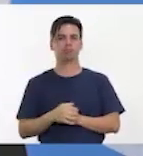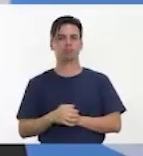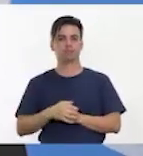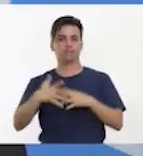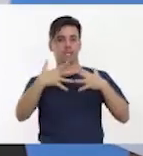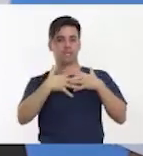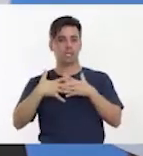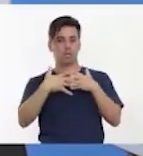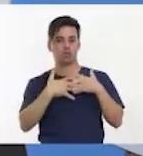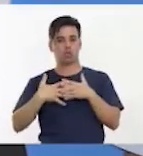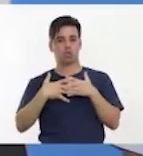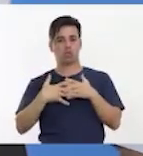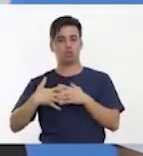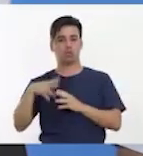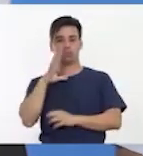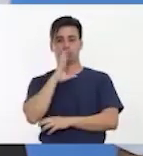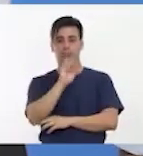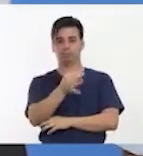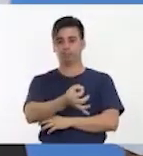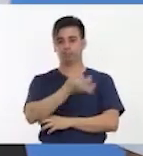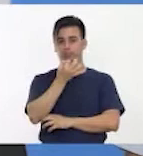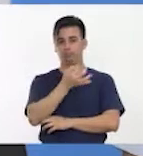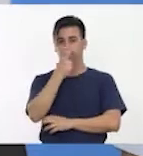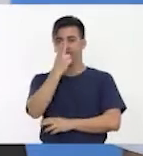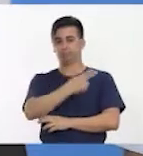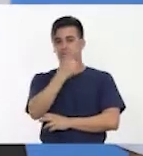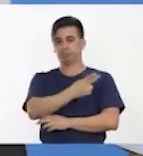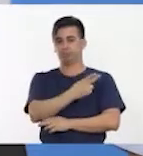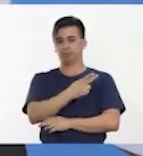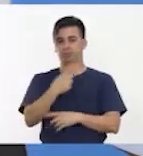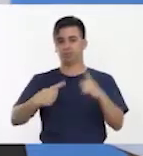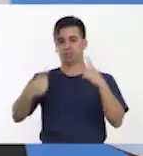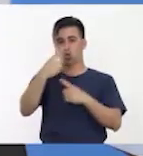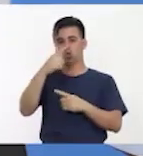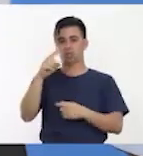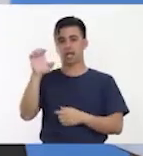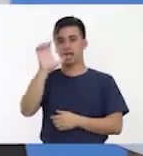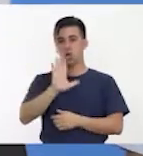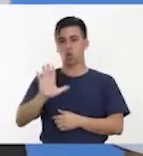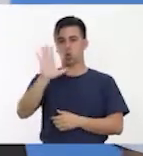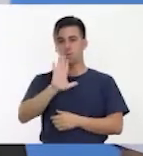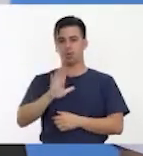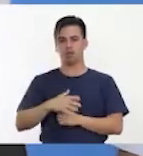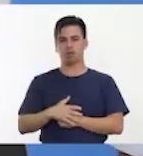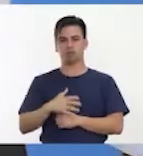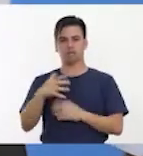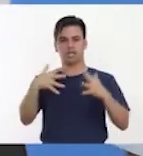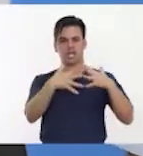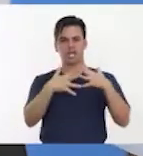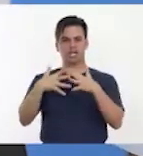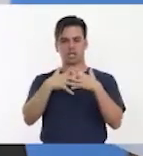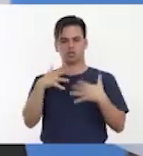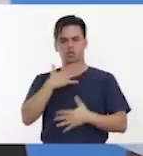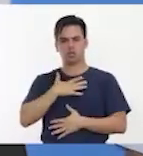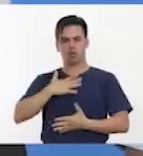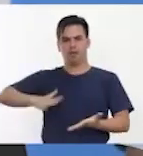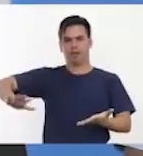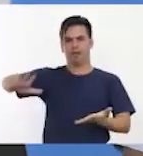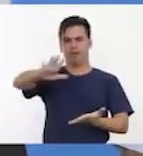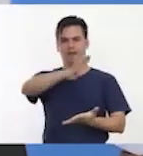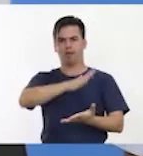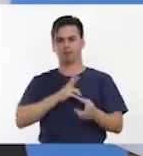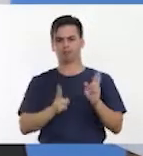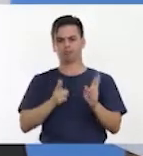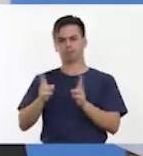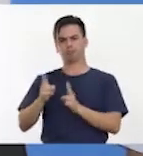rivales europeos que ellos están asumiendo a América Latina como su área de influencia y no iban